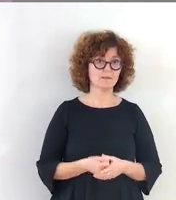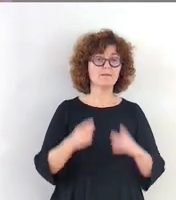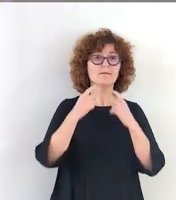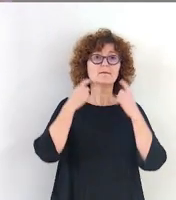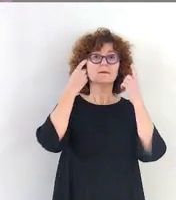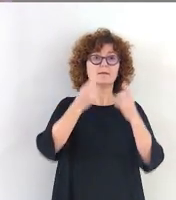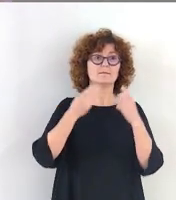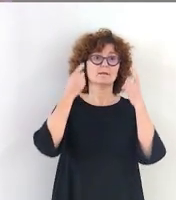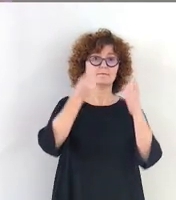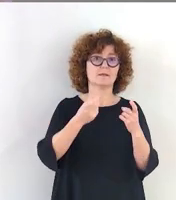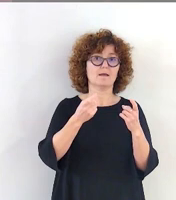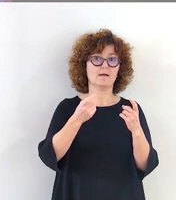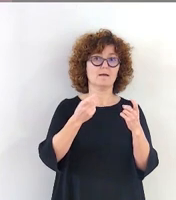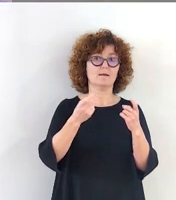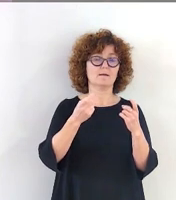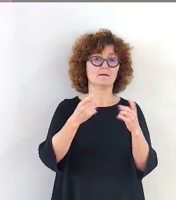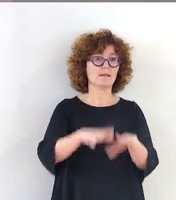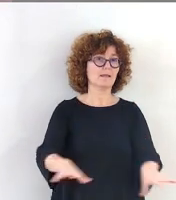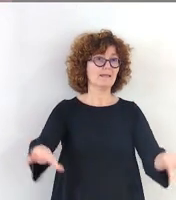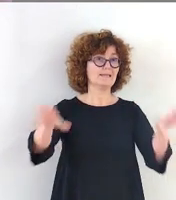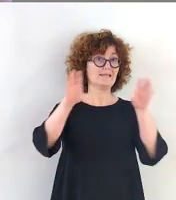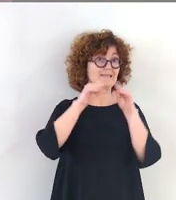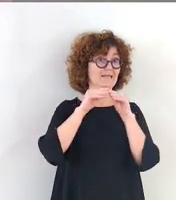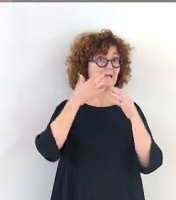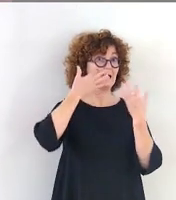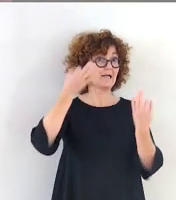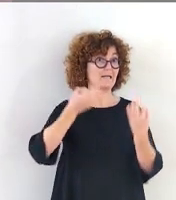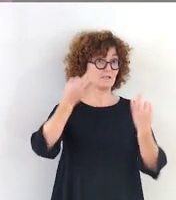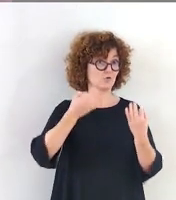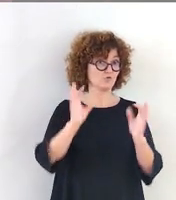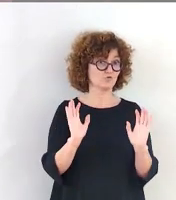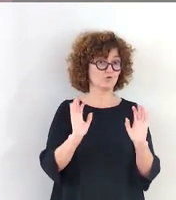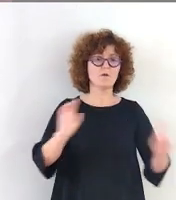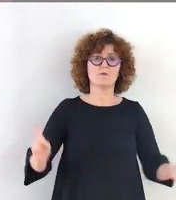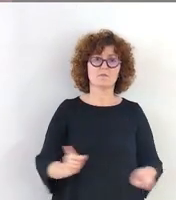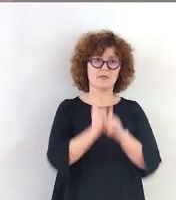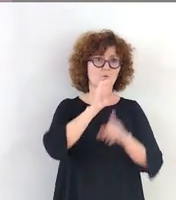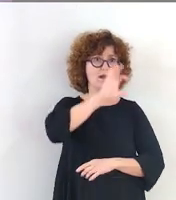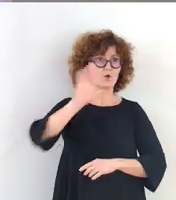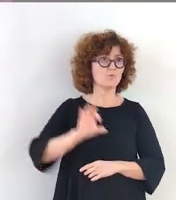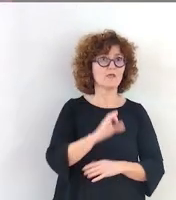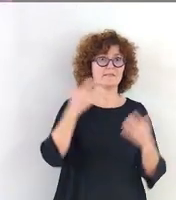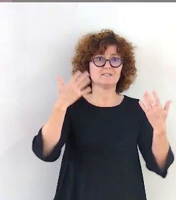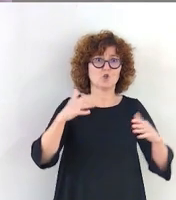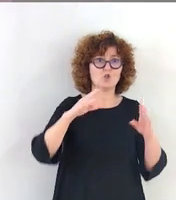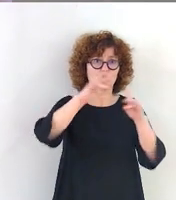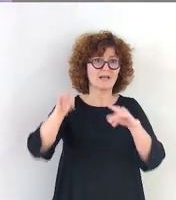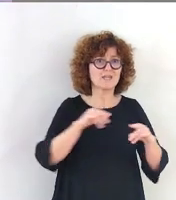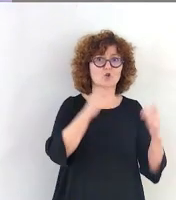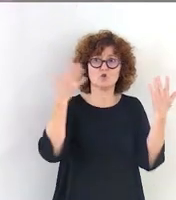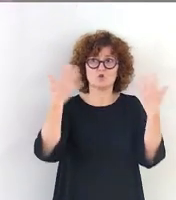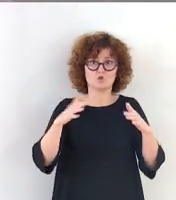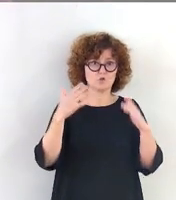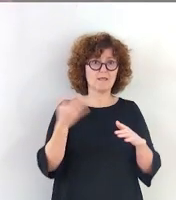riesgos en los que las comunidades sean donde sean en la región que sea nos encontramos porque es la única manera